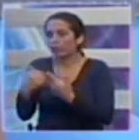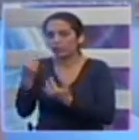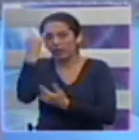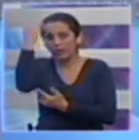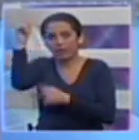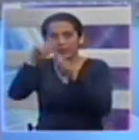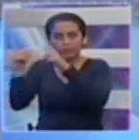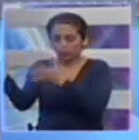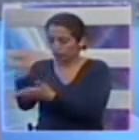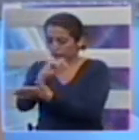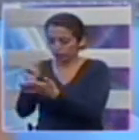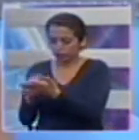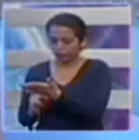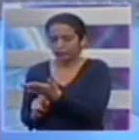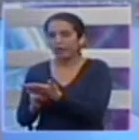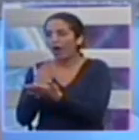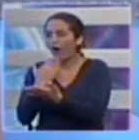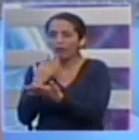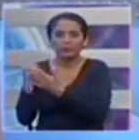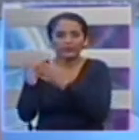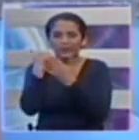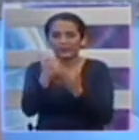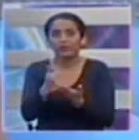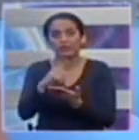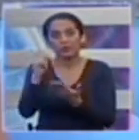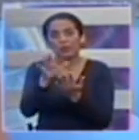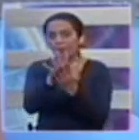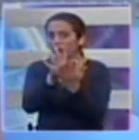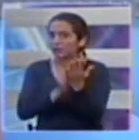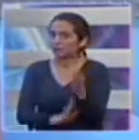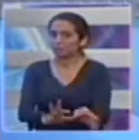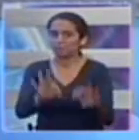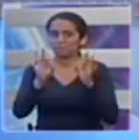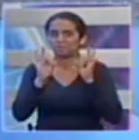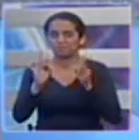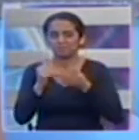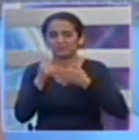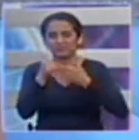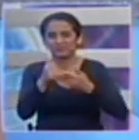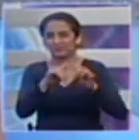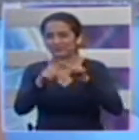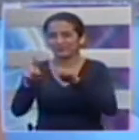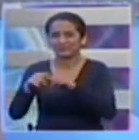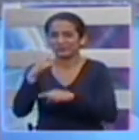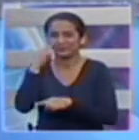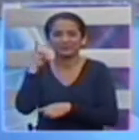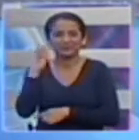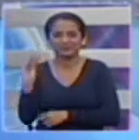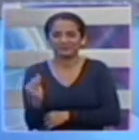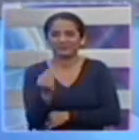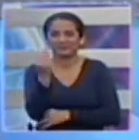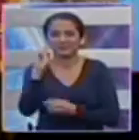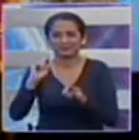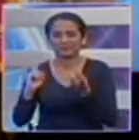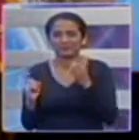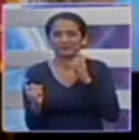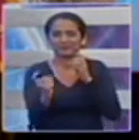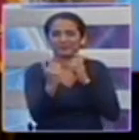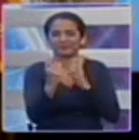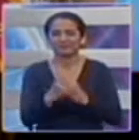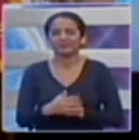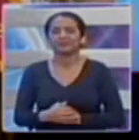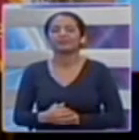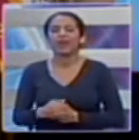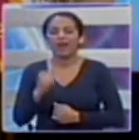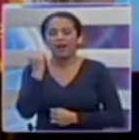Todo ha sido muy rápido, así es que tenemos que estructurar un muy buen proyecto para que sea realmente importante el cambio en la sociedad. Y ahí entiendo yo el